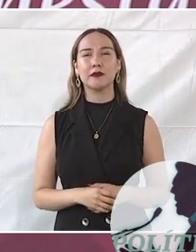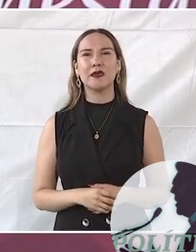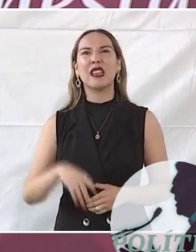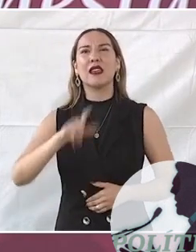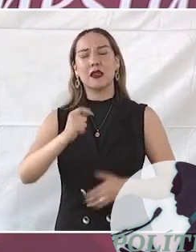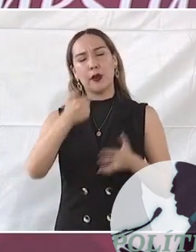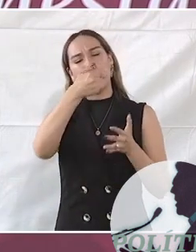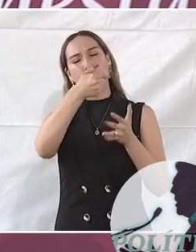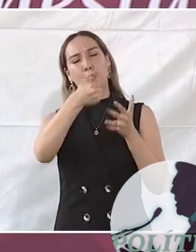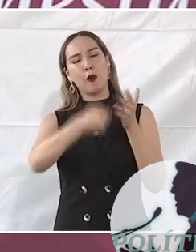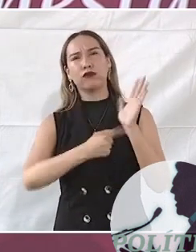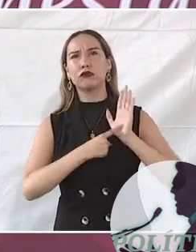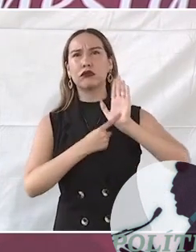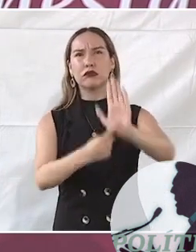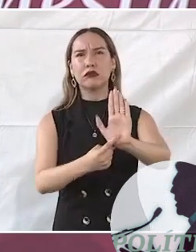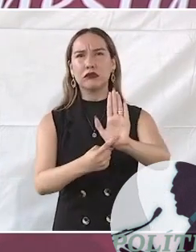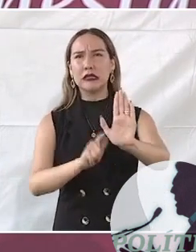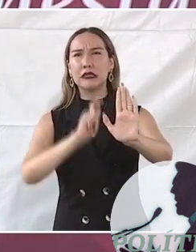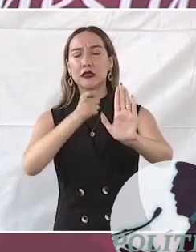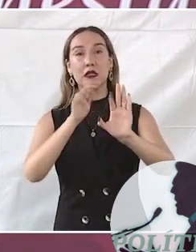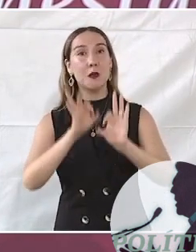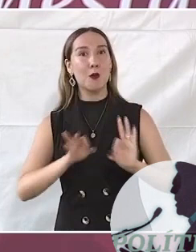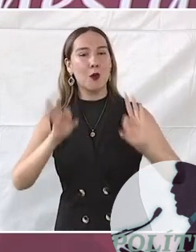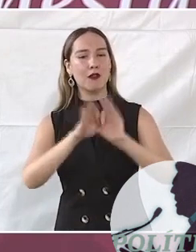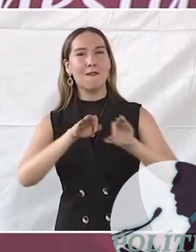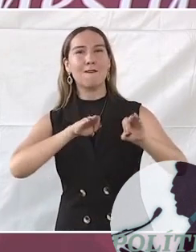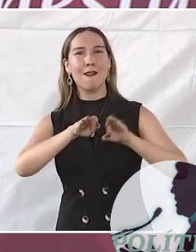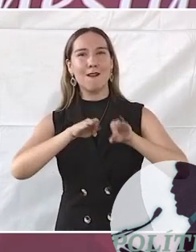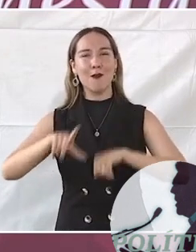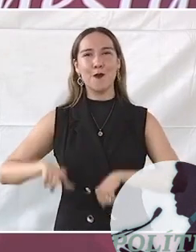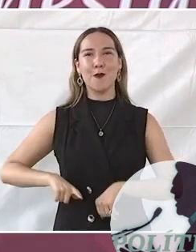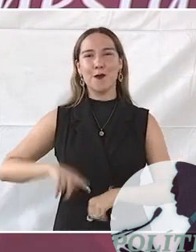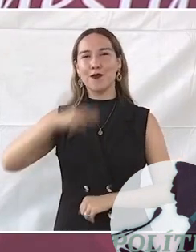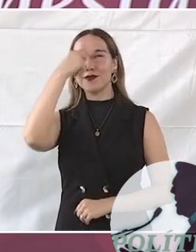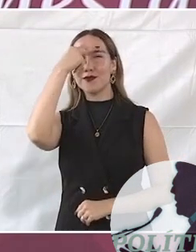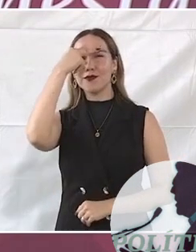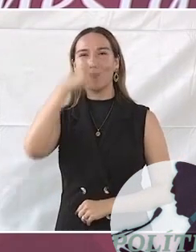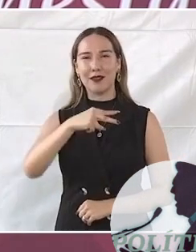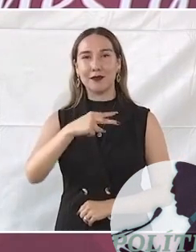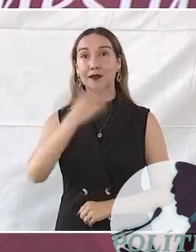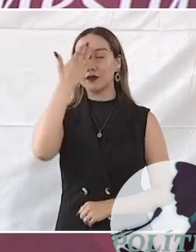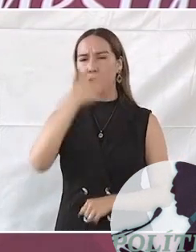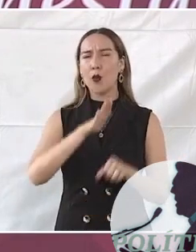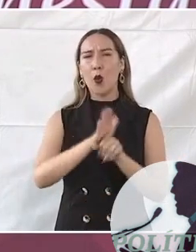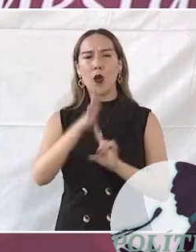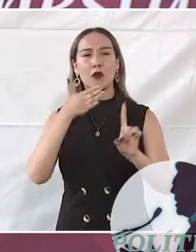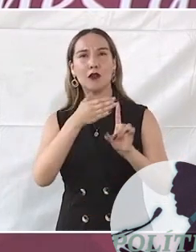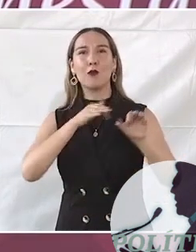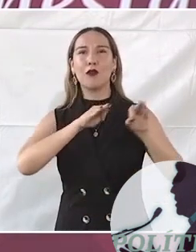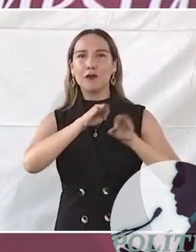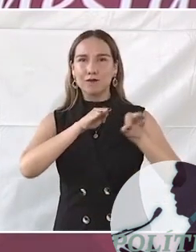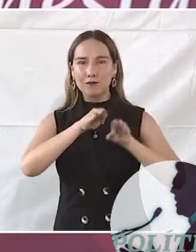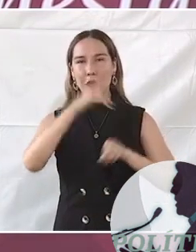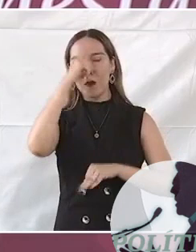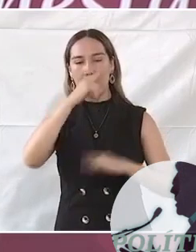resultados dan constancia del trabajo y la visión de este gobierno, que no es otra que la de trabajar en beneficio del pueblo de México.